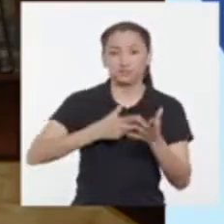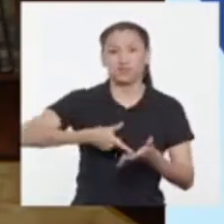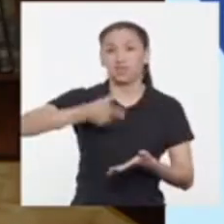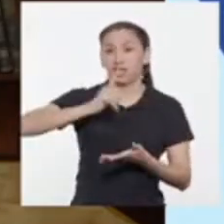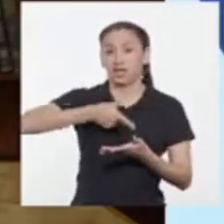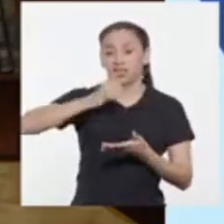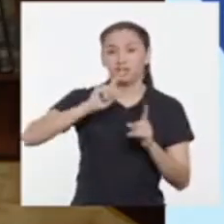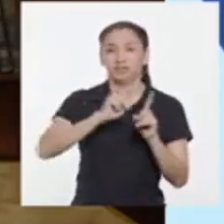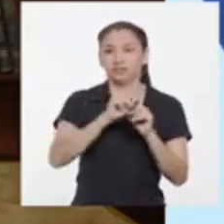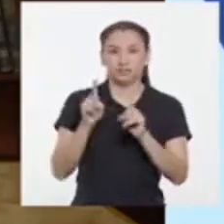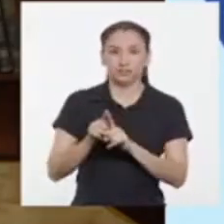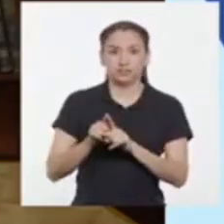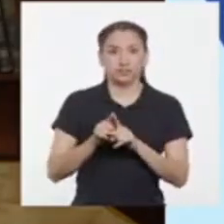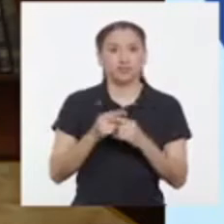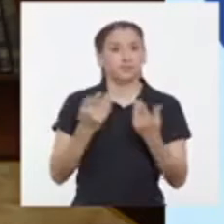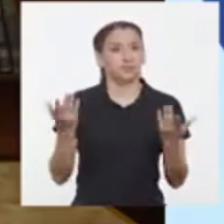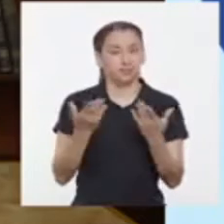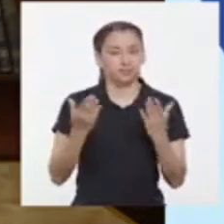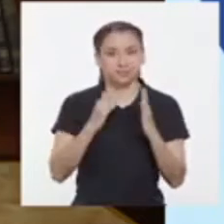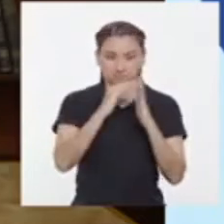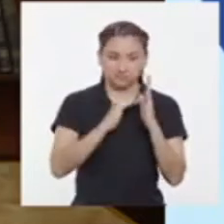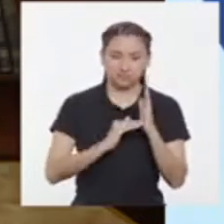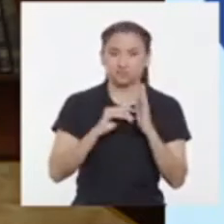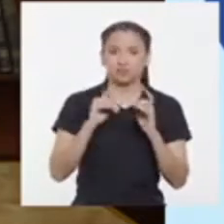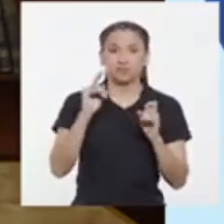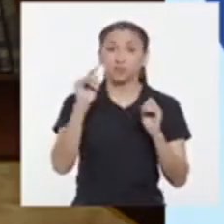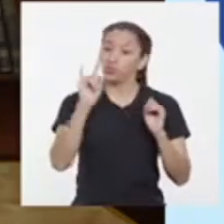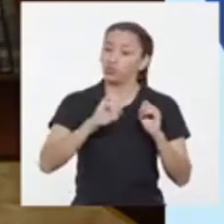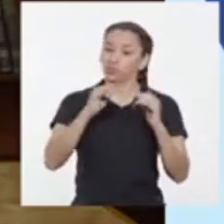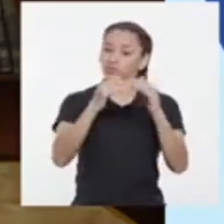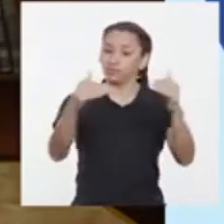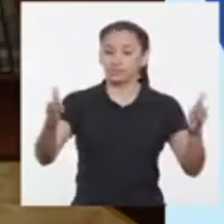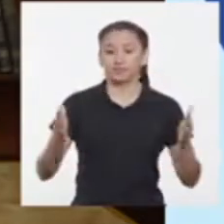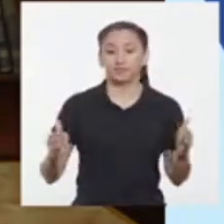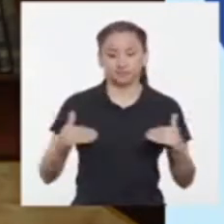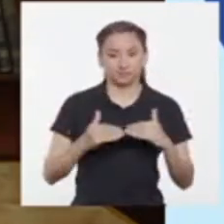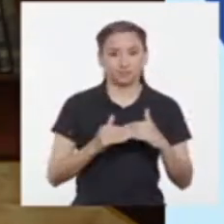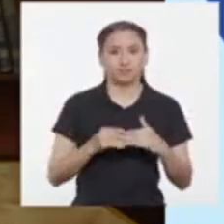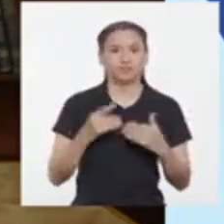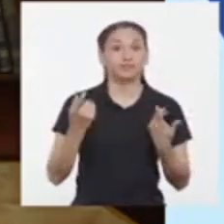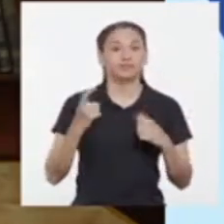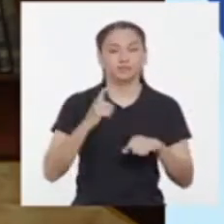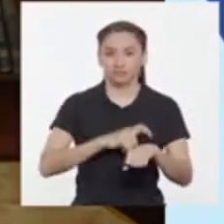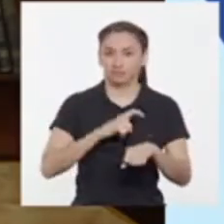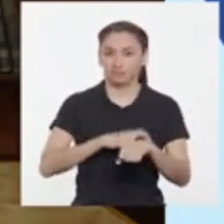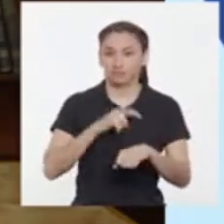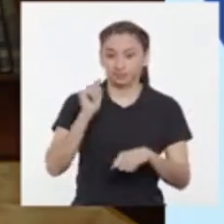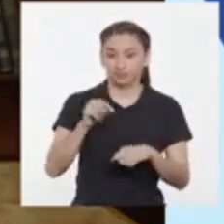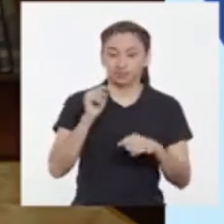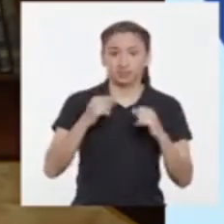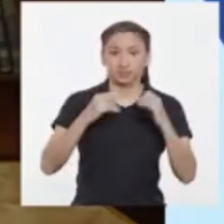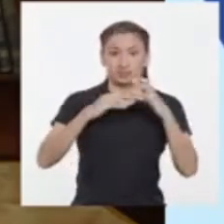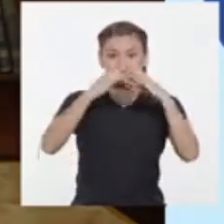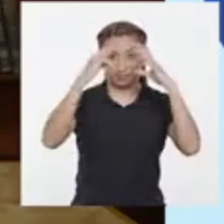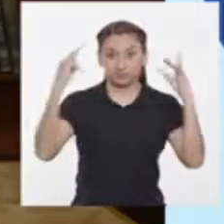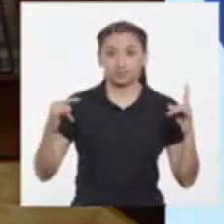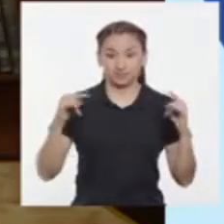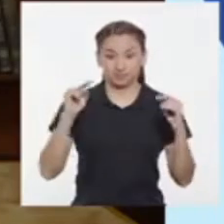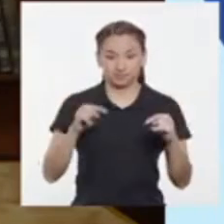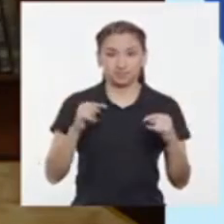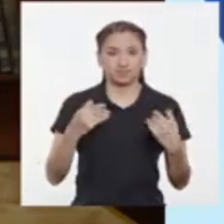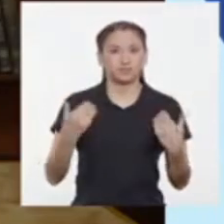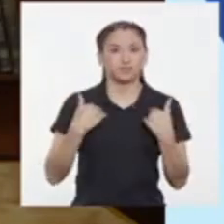el consumo de agua y utilizar de manera más eficiente los terrenos. En consecuencia, el uso de este material en